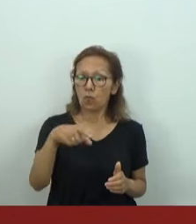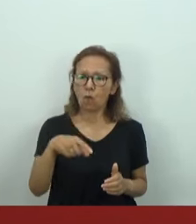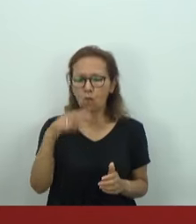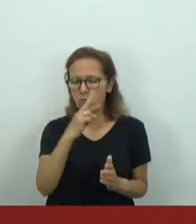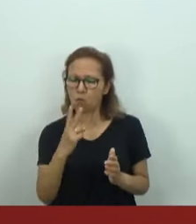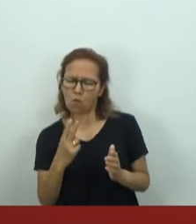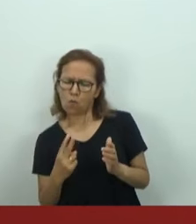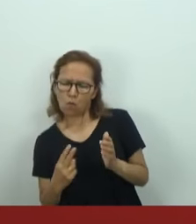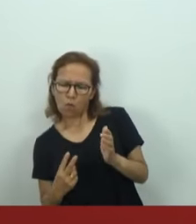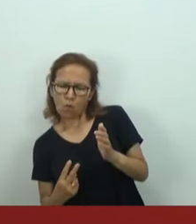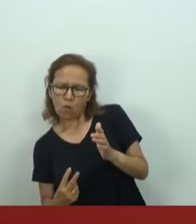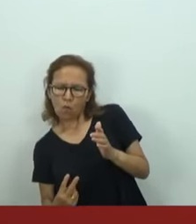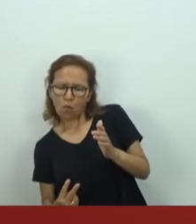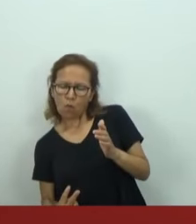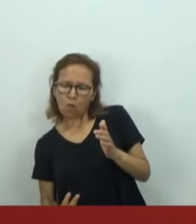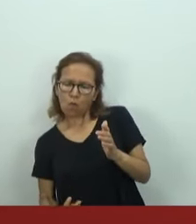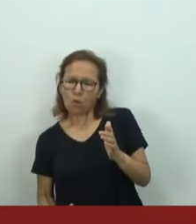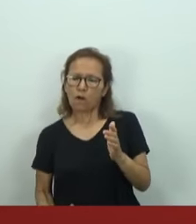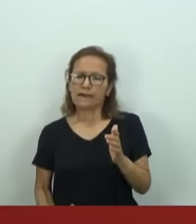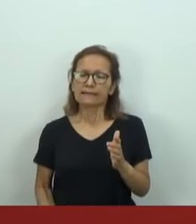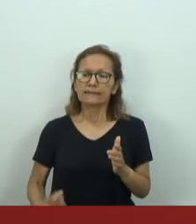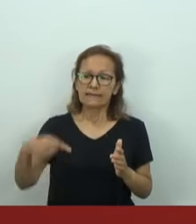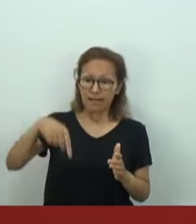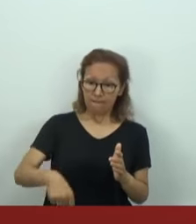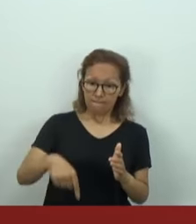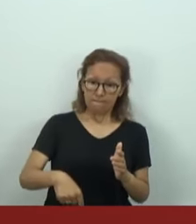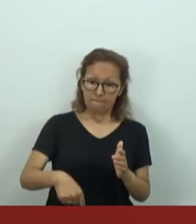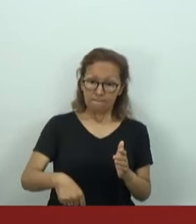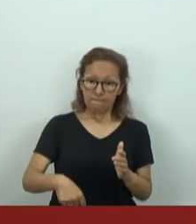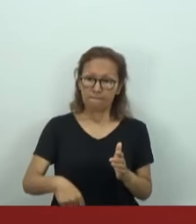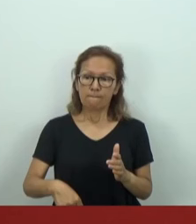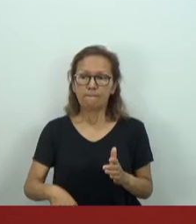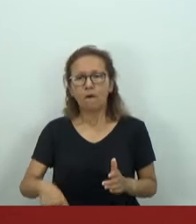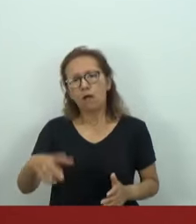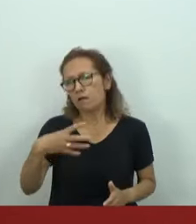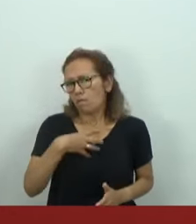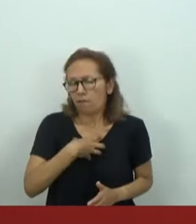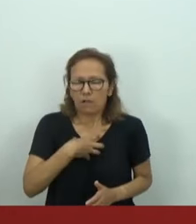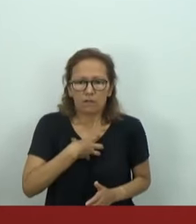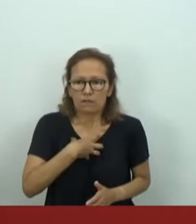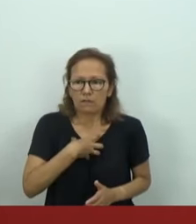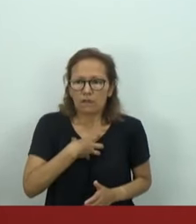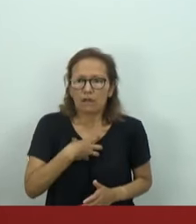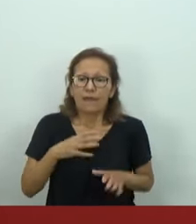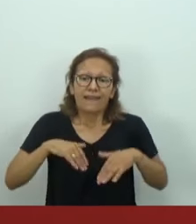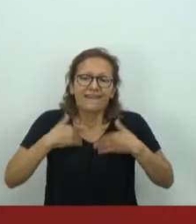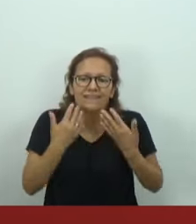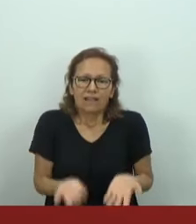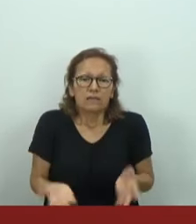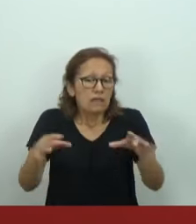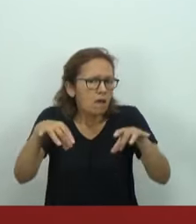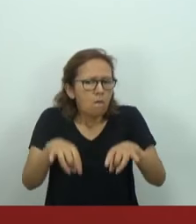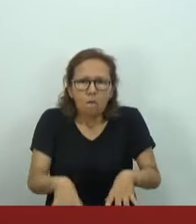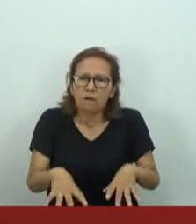explorar todos los océanos, lo mismo es la gracia. La gracia de Jesucristo